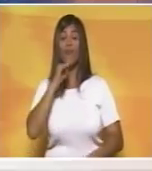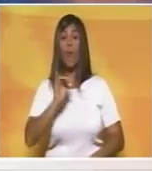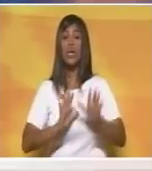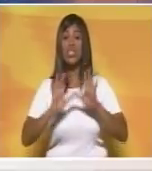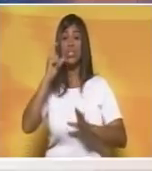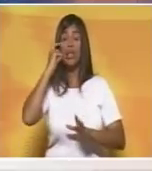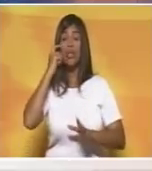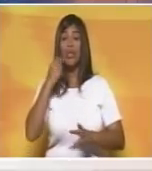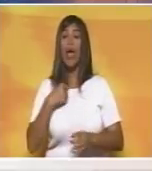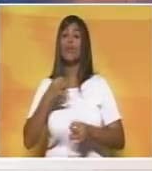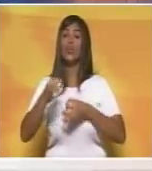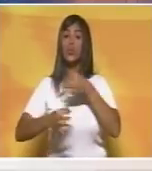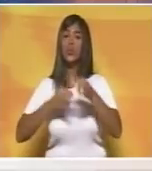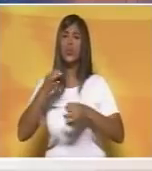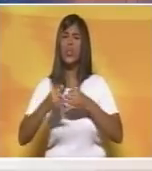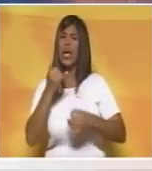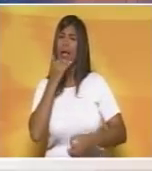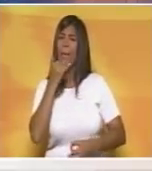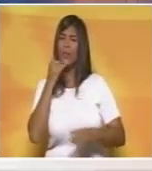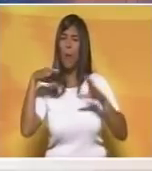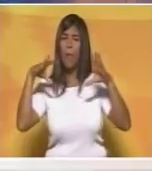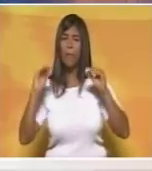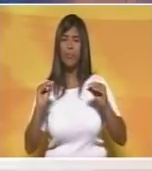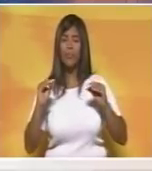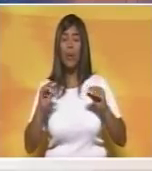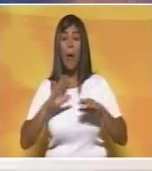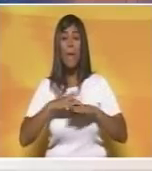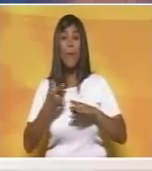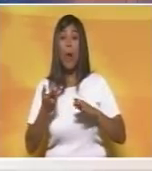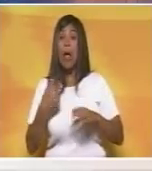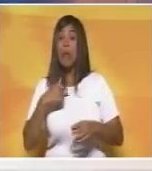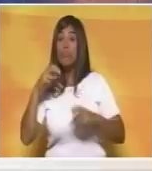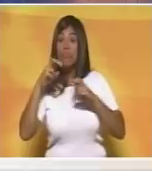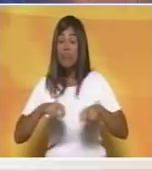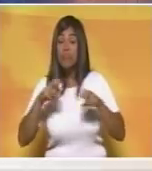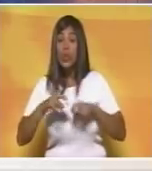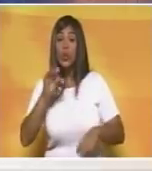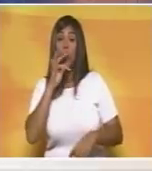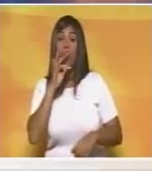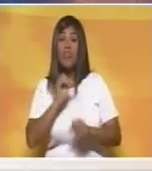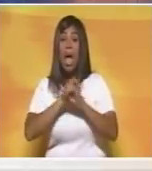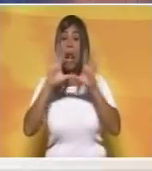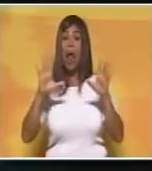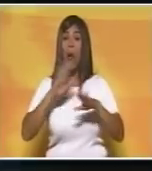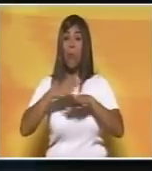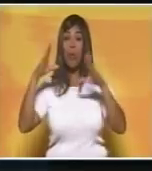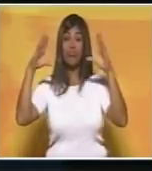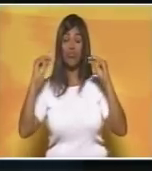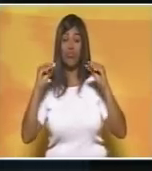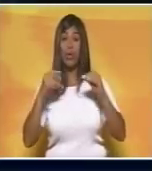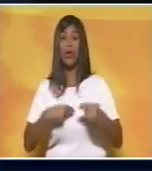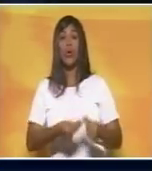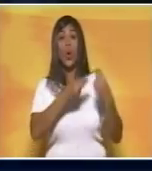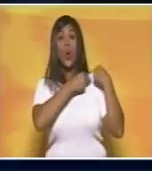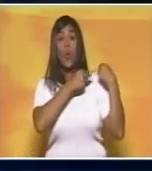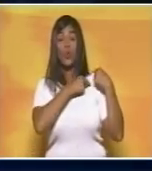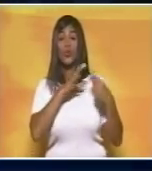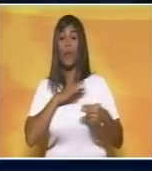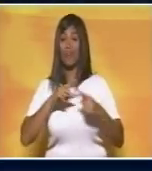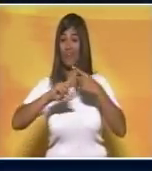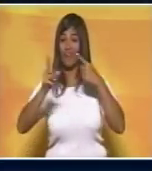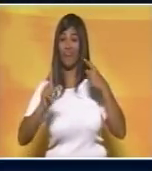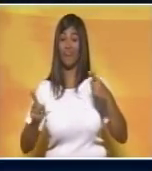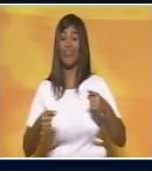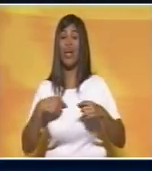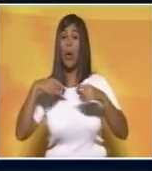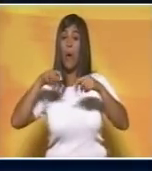15 días ofrecerá detalles de lo que sucedió debido a que las causas aún no están determinadas. Las autoridades aseguraron que el corte de energía eléctrica